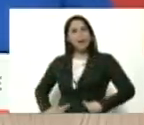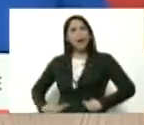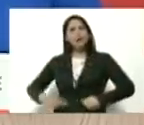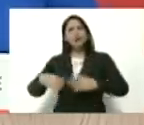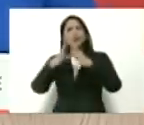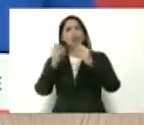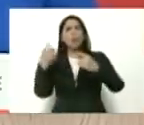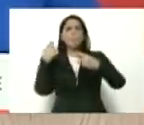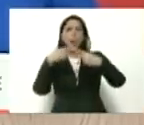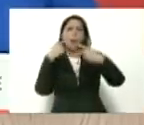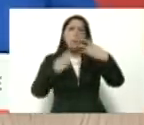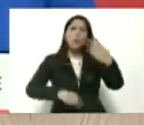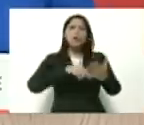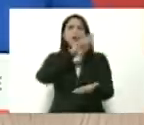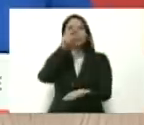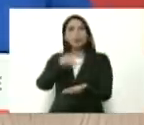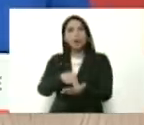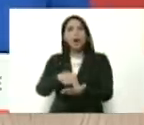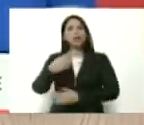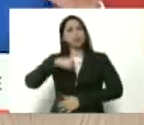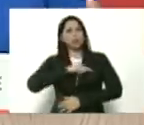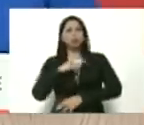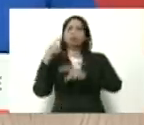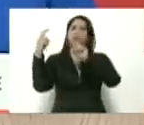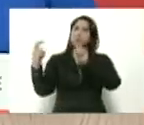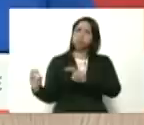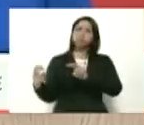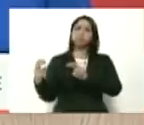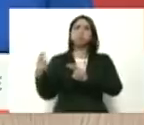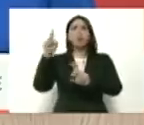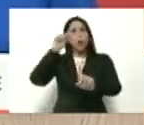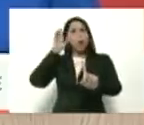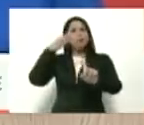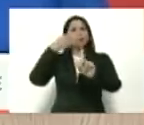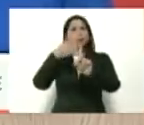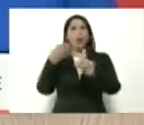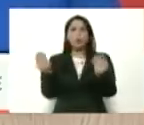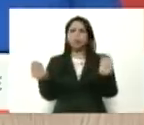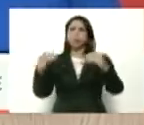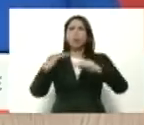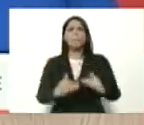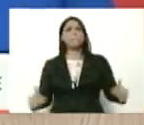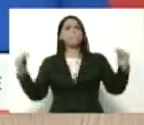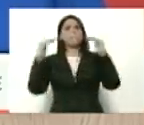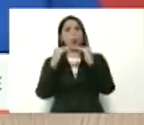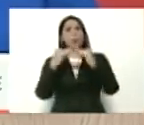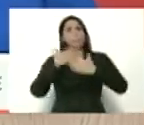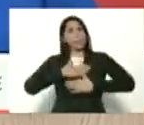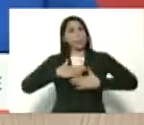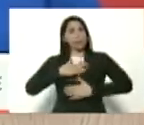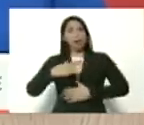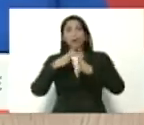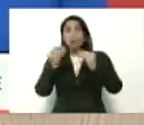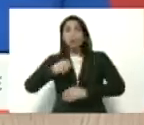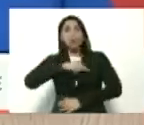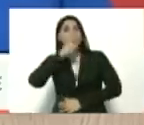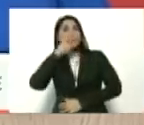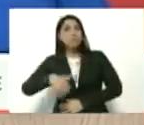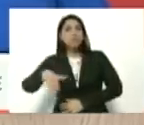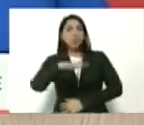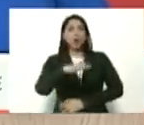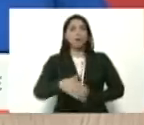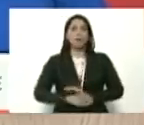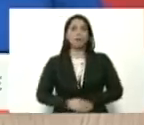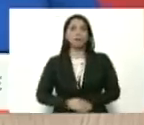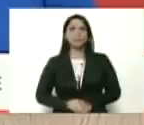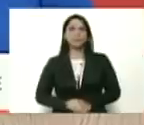los sectores nacionales nos sentemos y alcancemos un acuerdo por el bienestar de todo nuestro pueblo. Aislar